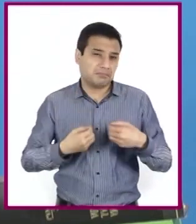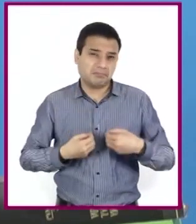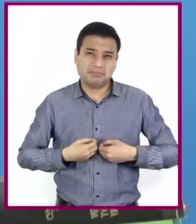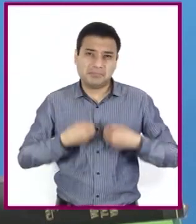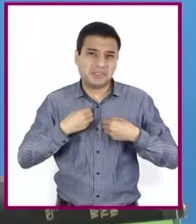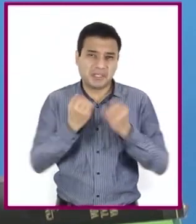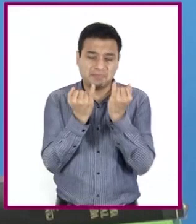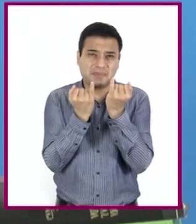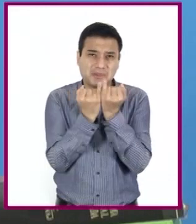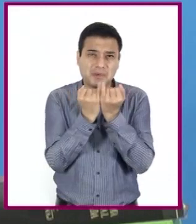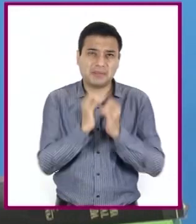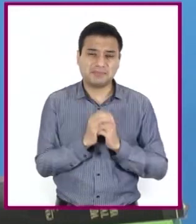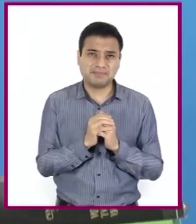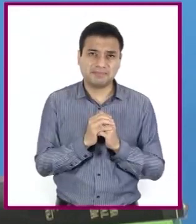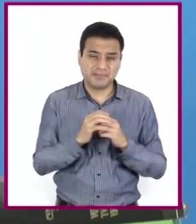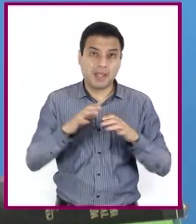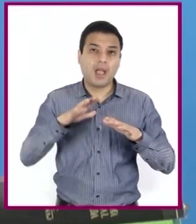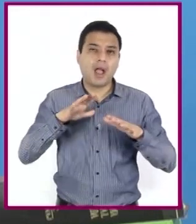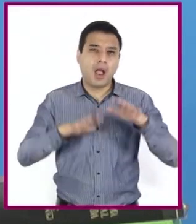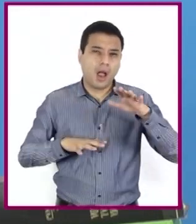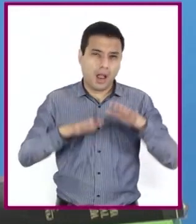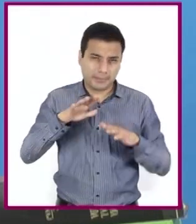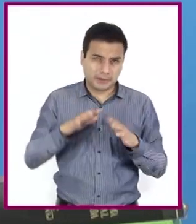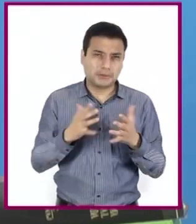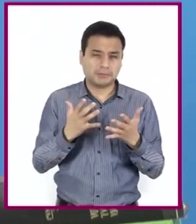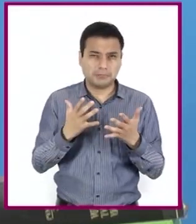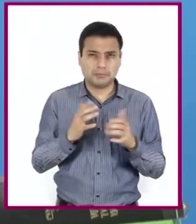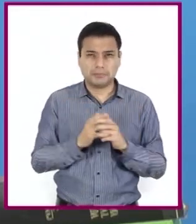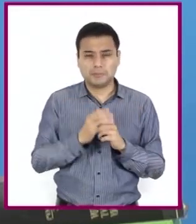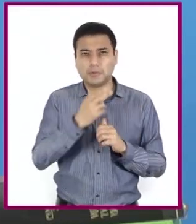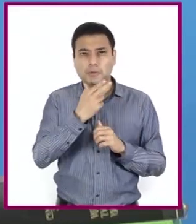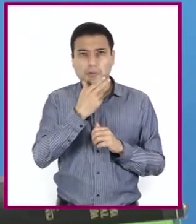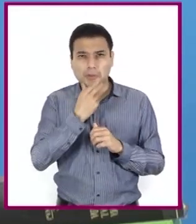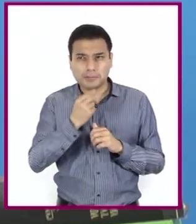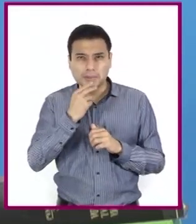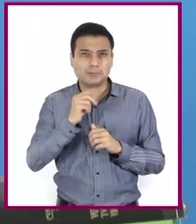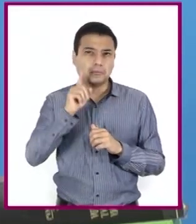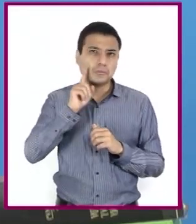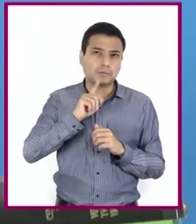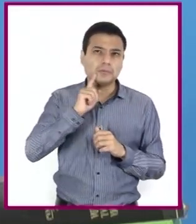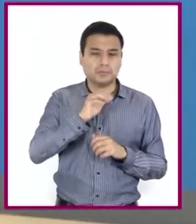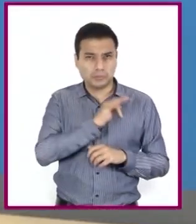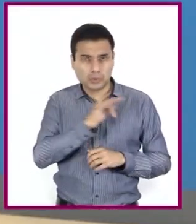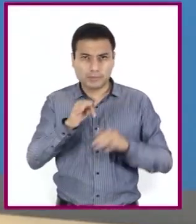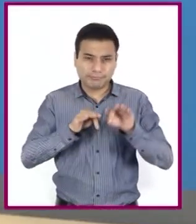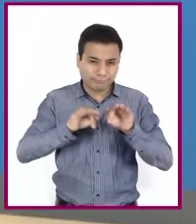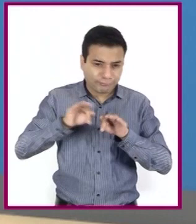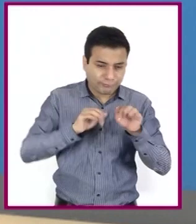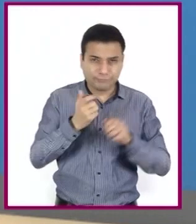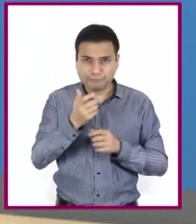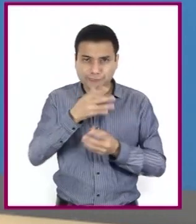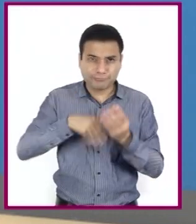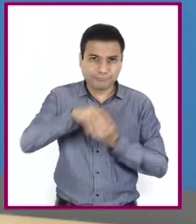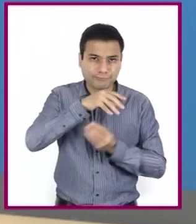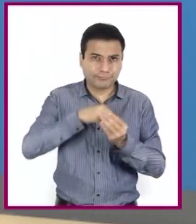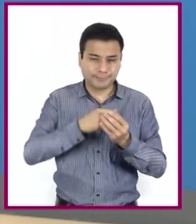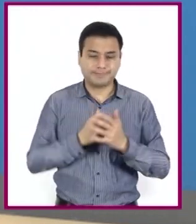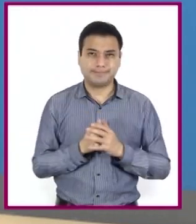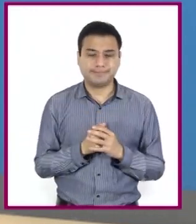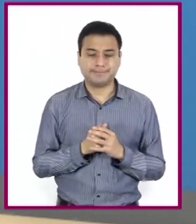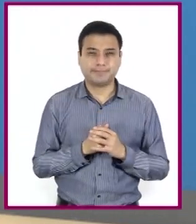que ellas y sus hombres se vieron introducidos en la nueva economía. En la práctica,